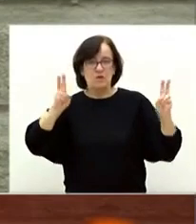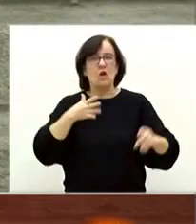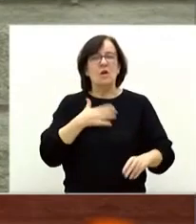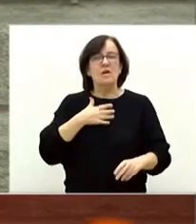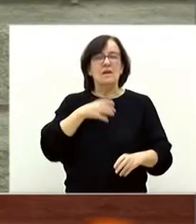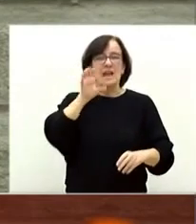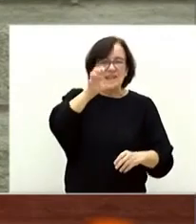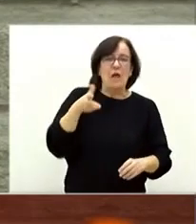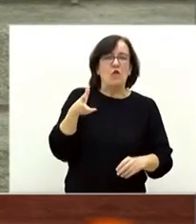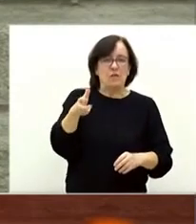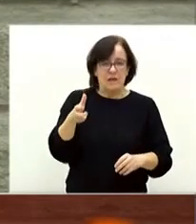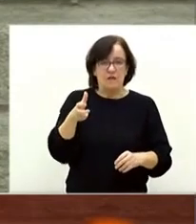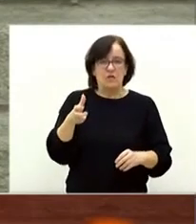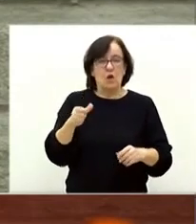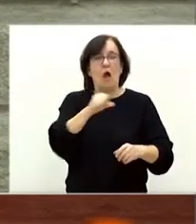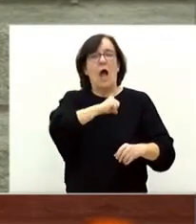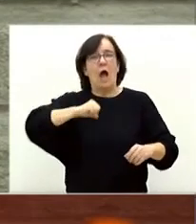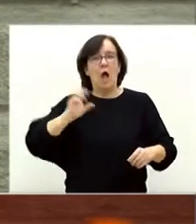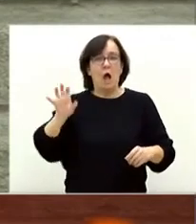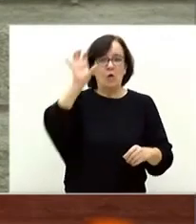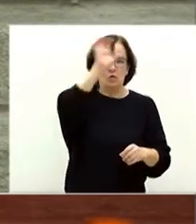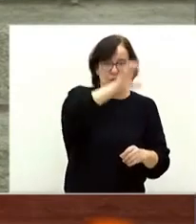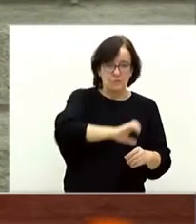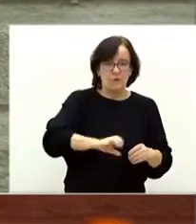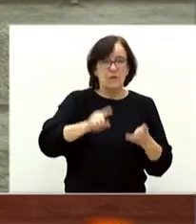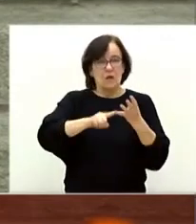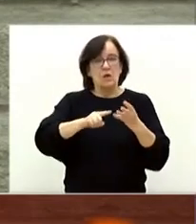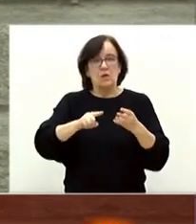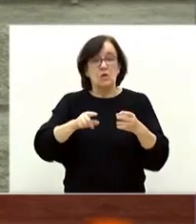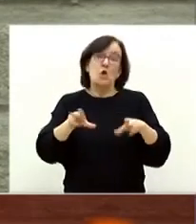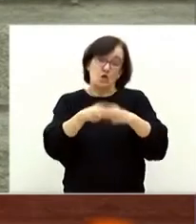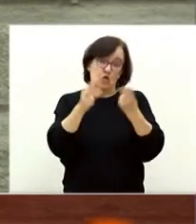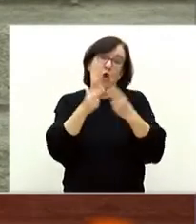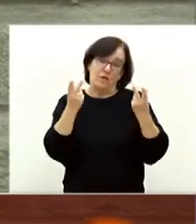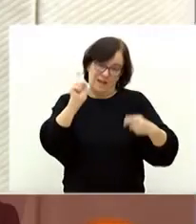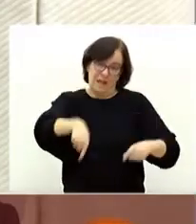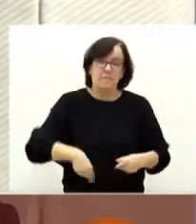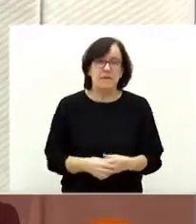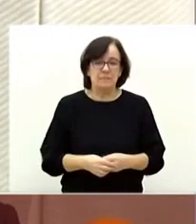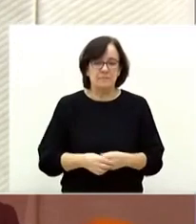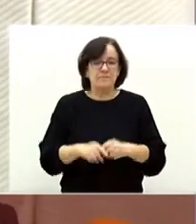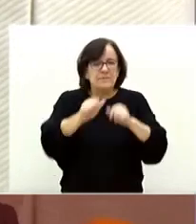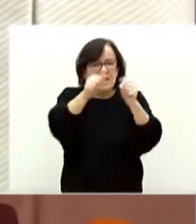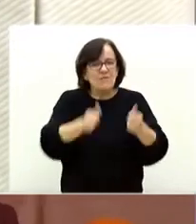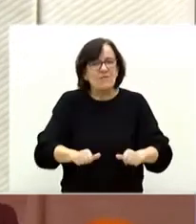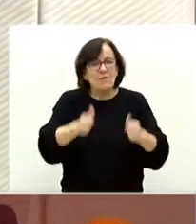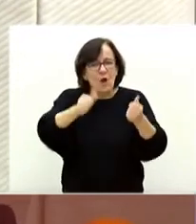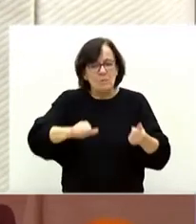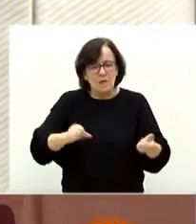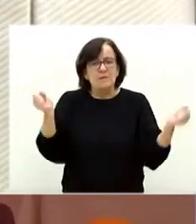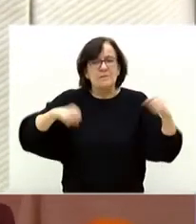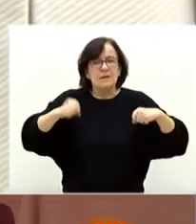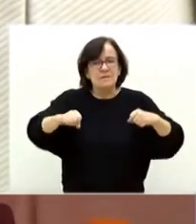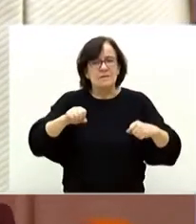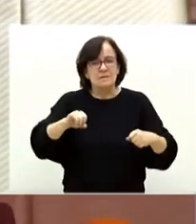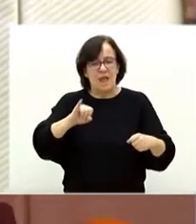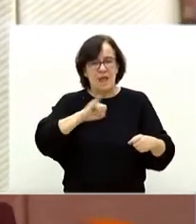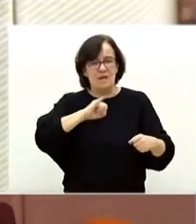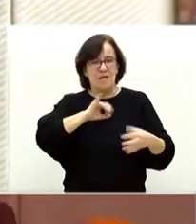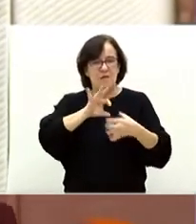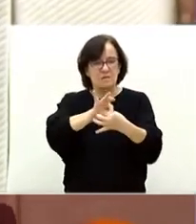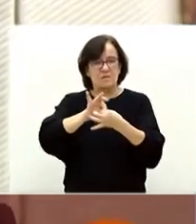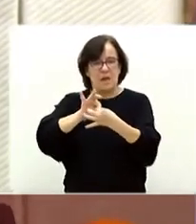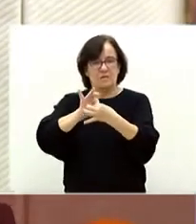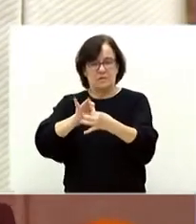Derecho, Estado autonómico, Estado social. Son las formas que adoptan la identidad